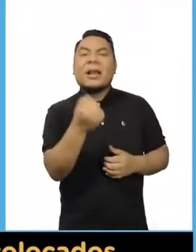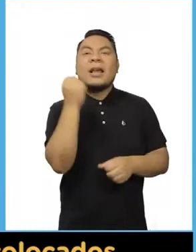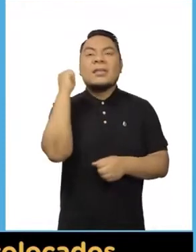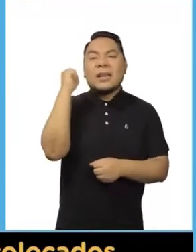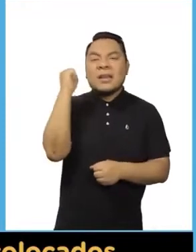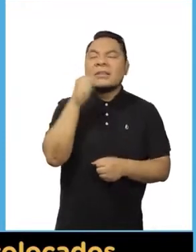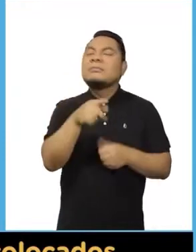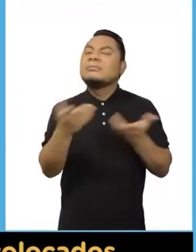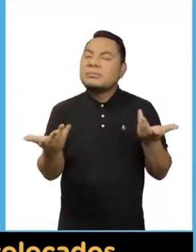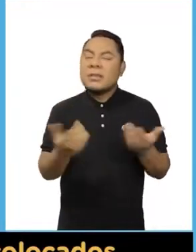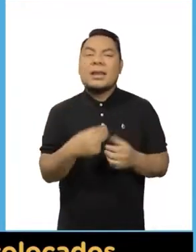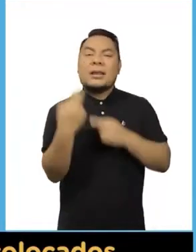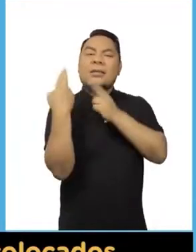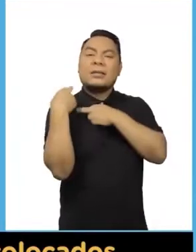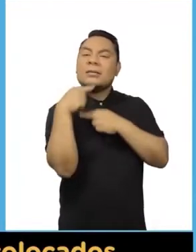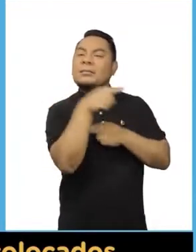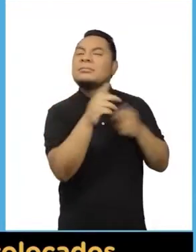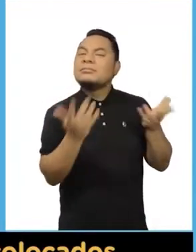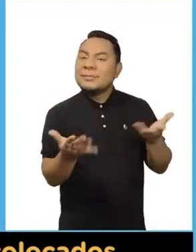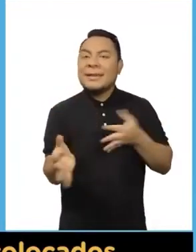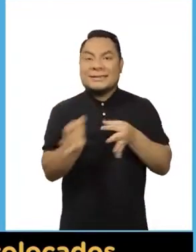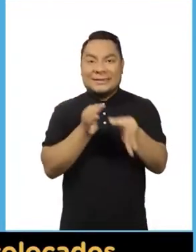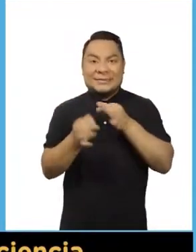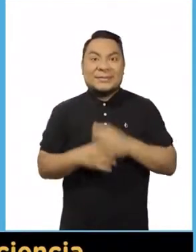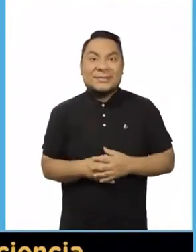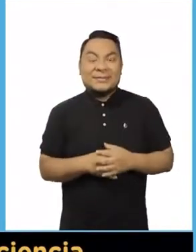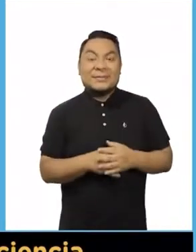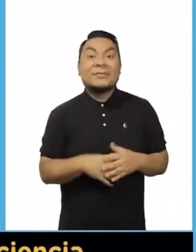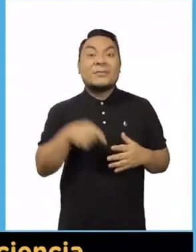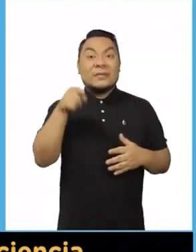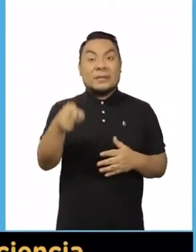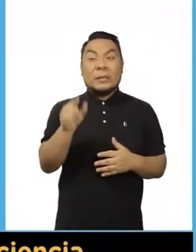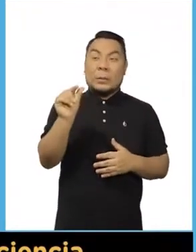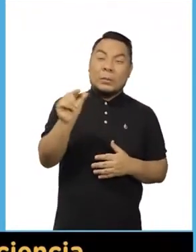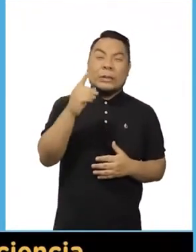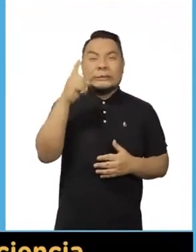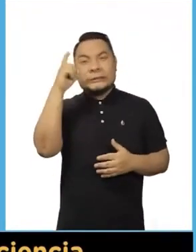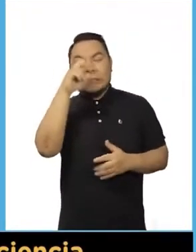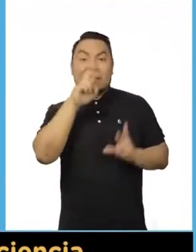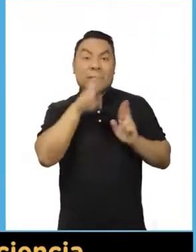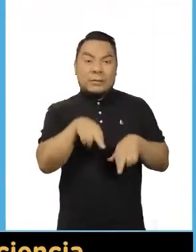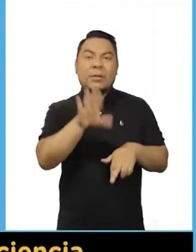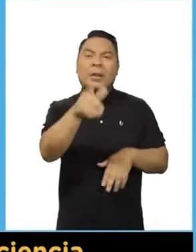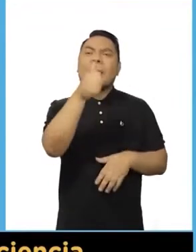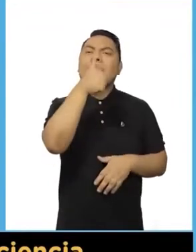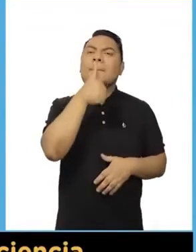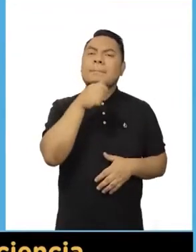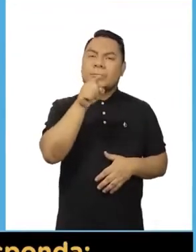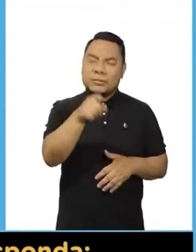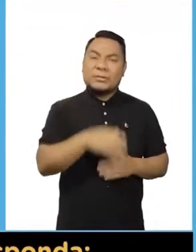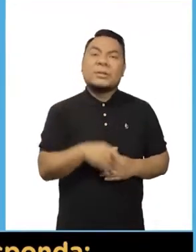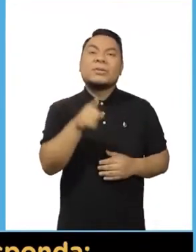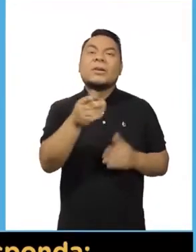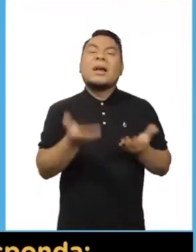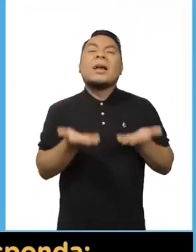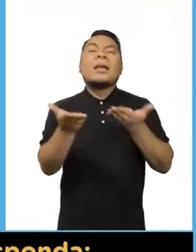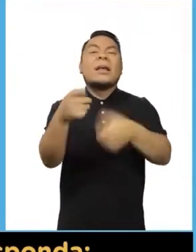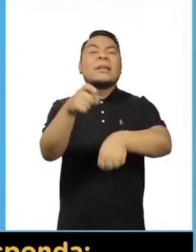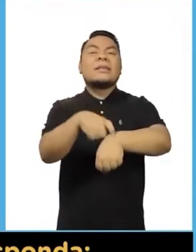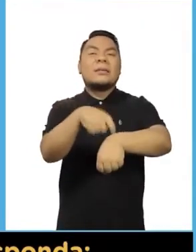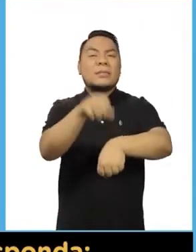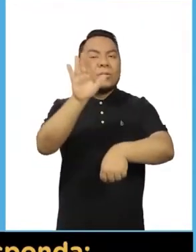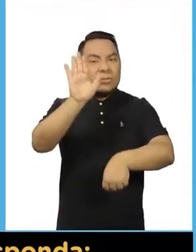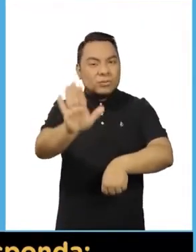los derechos y deberes colocados. Si le cuesta un poco responder, ten paciencia y dale